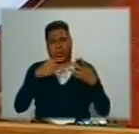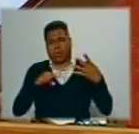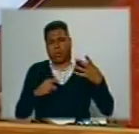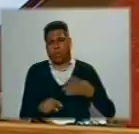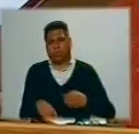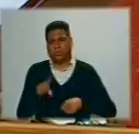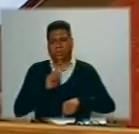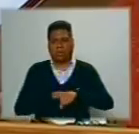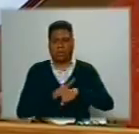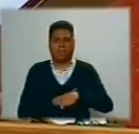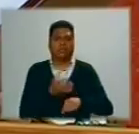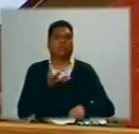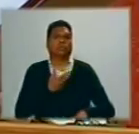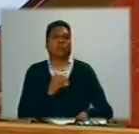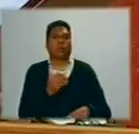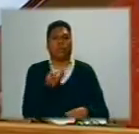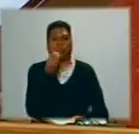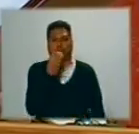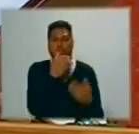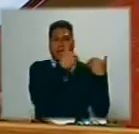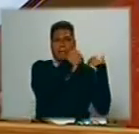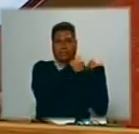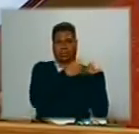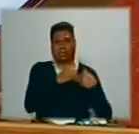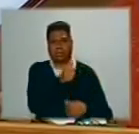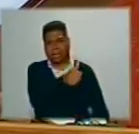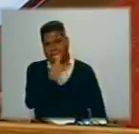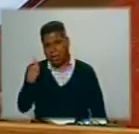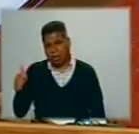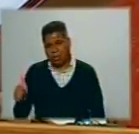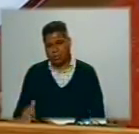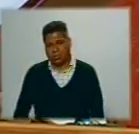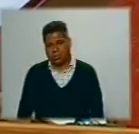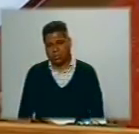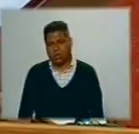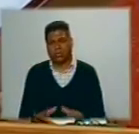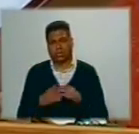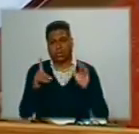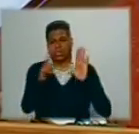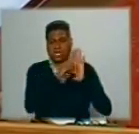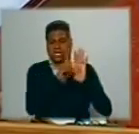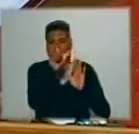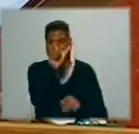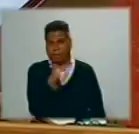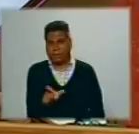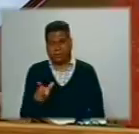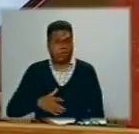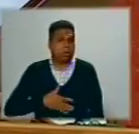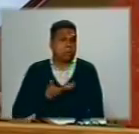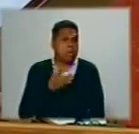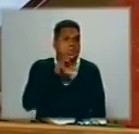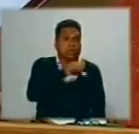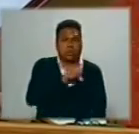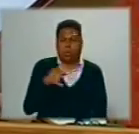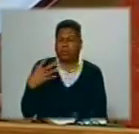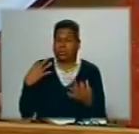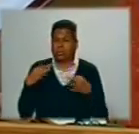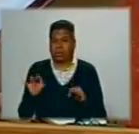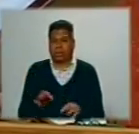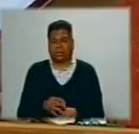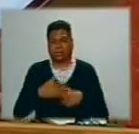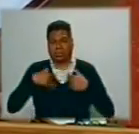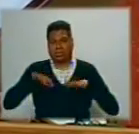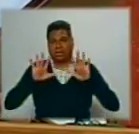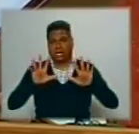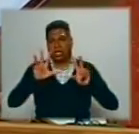del consumo responsable y a la difusión adecuada sobre los derechos de las personas en el acceso a bienes y servicios. 12.